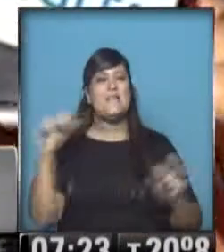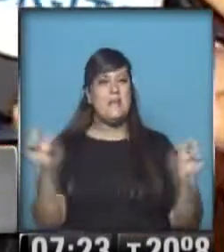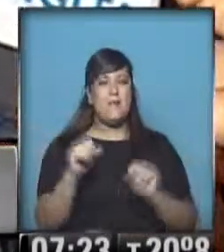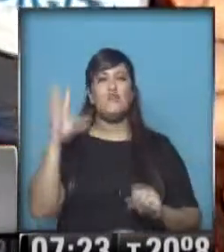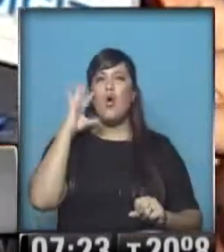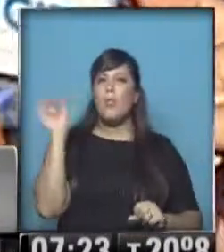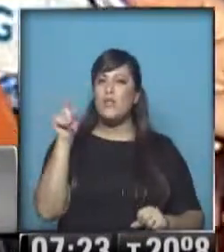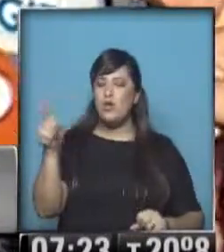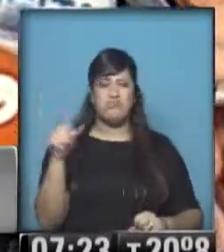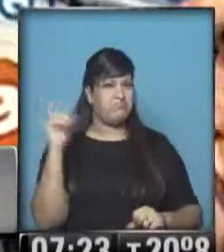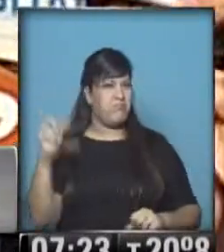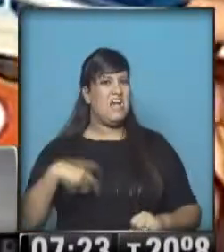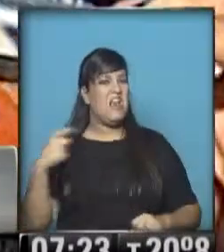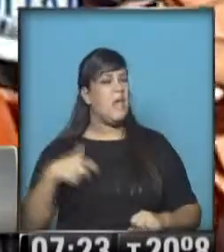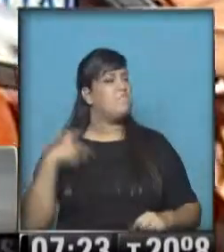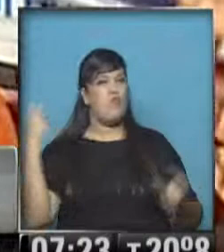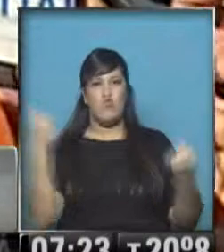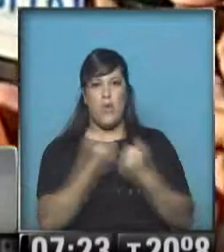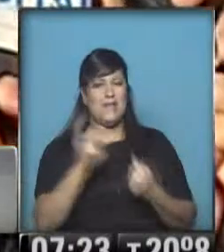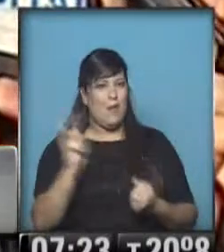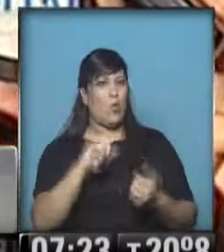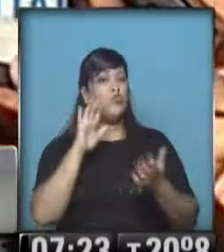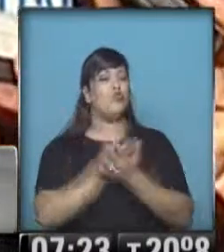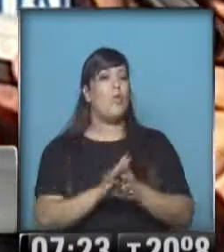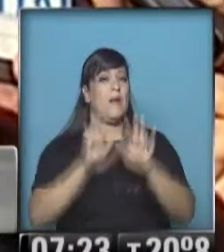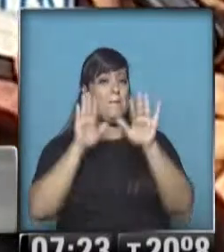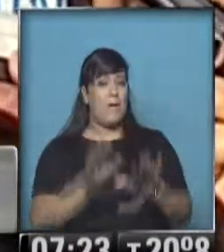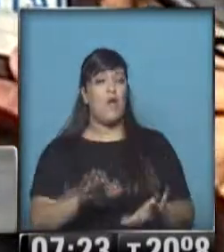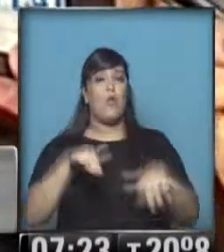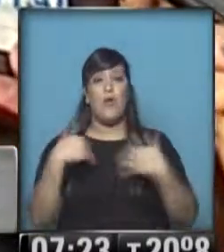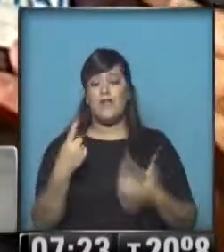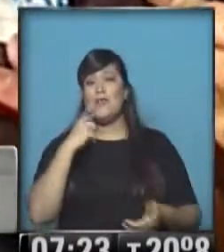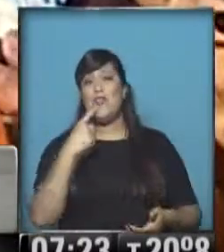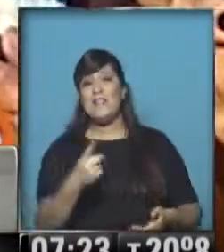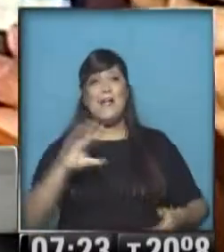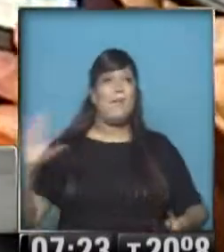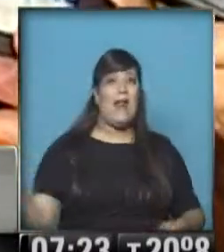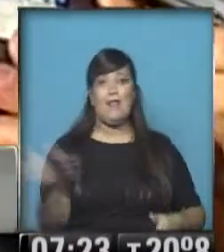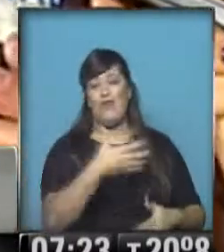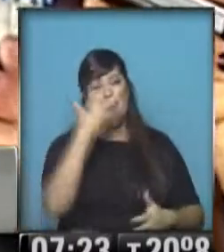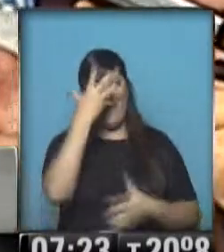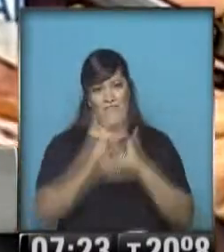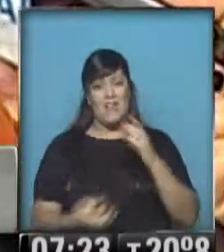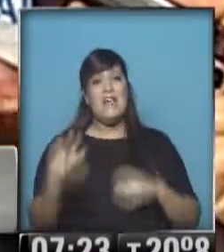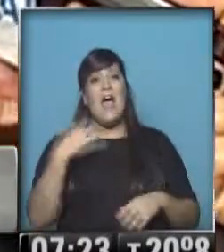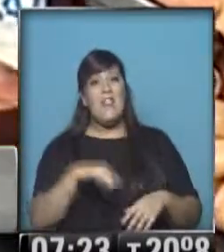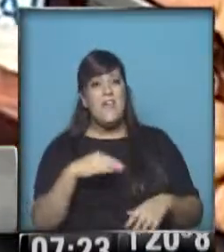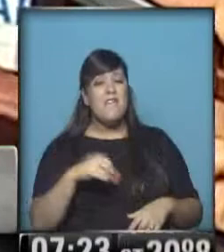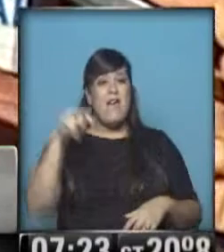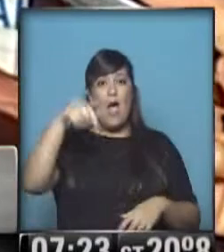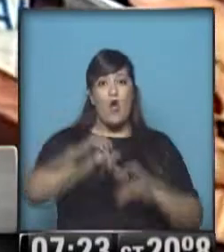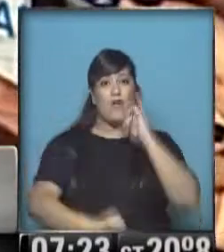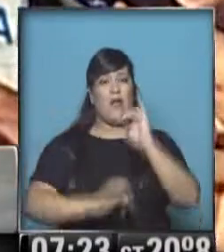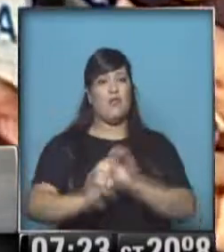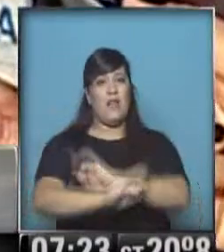yo he escuchado muchos gremios que no están de acuerdo con esa posición, con lo cual definir como si fuese un todo es un error. Hay que por lo menos dejar en claro que hay